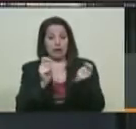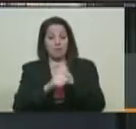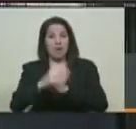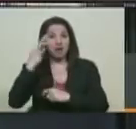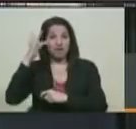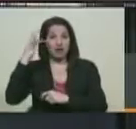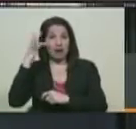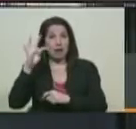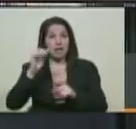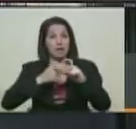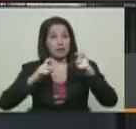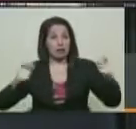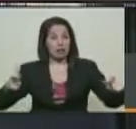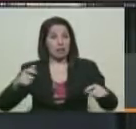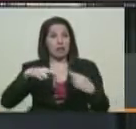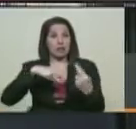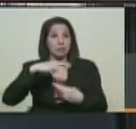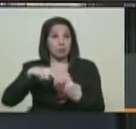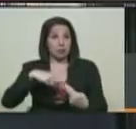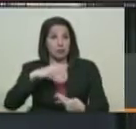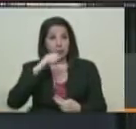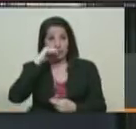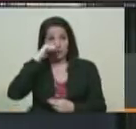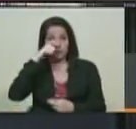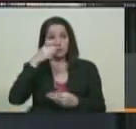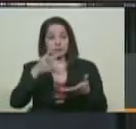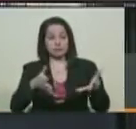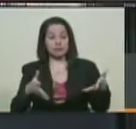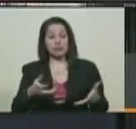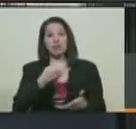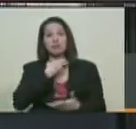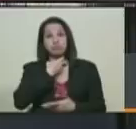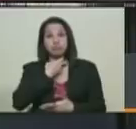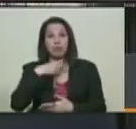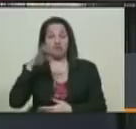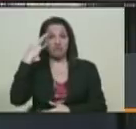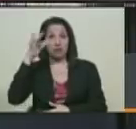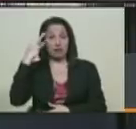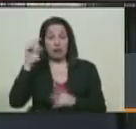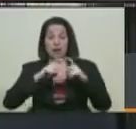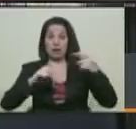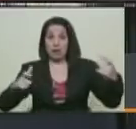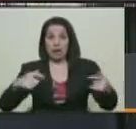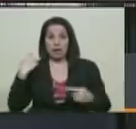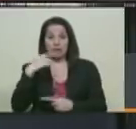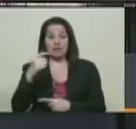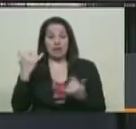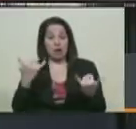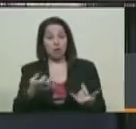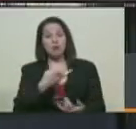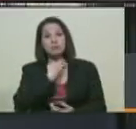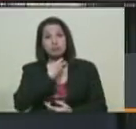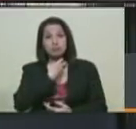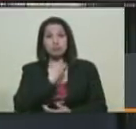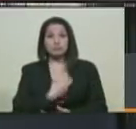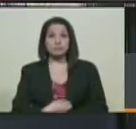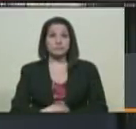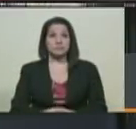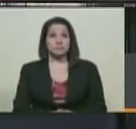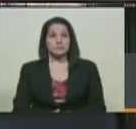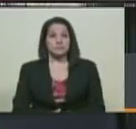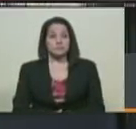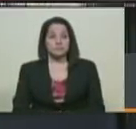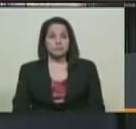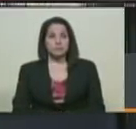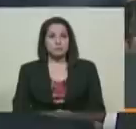República y poner este extraordinario y valiente fiscal general que tiene Venezuela, Tarek William Saab.